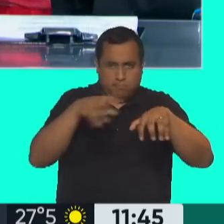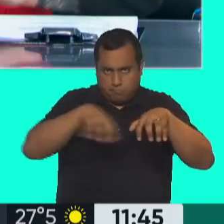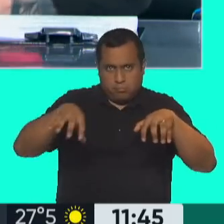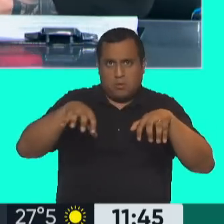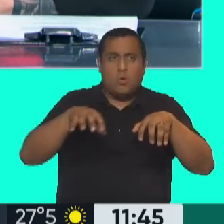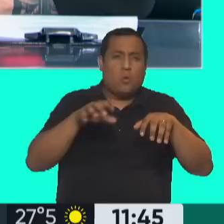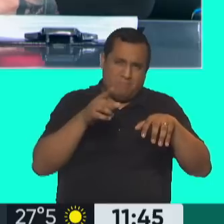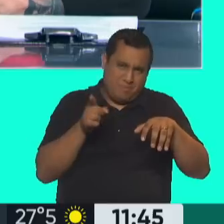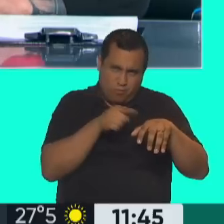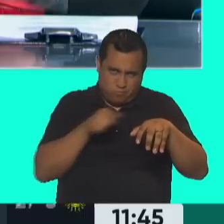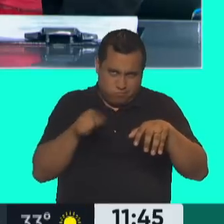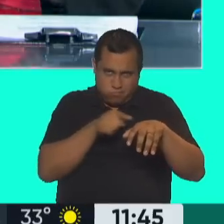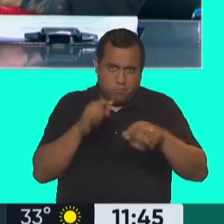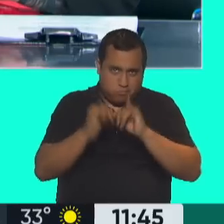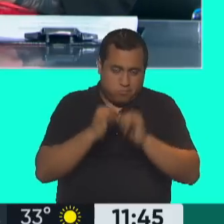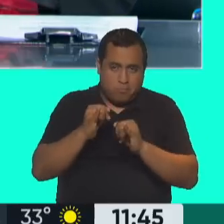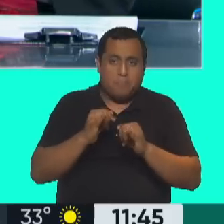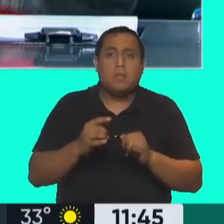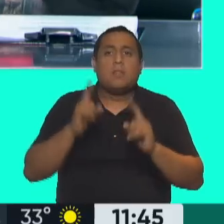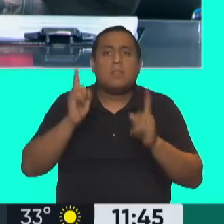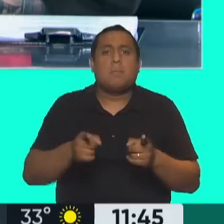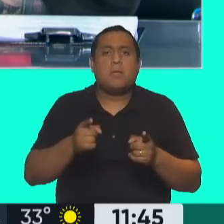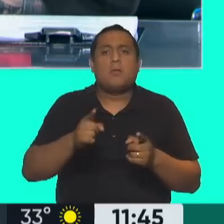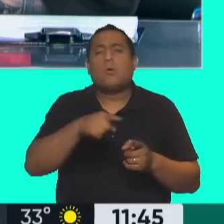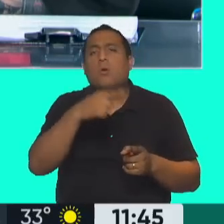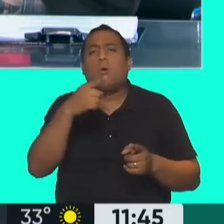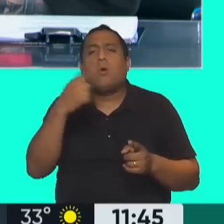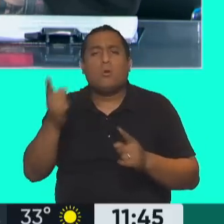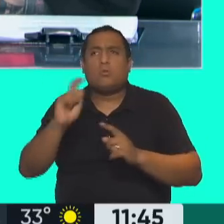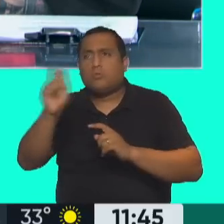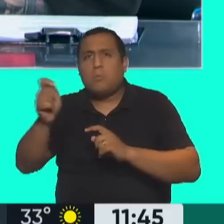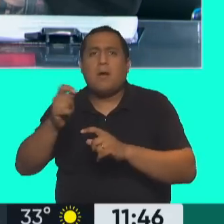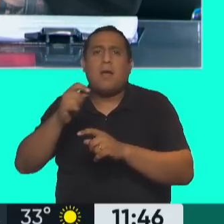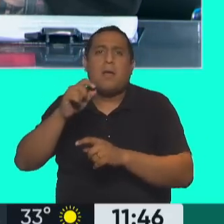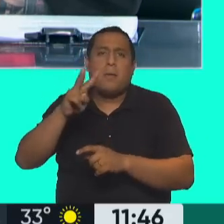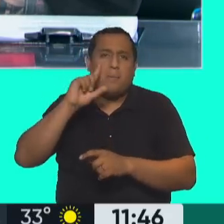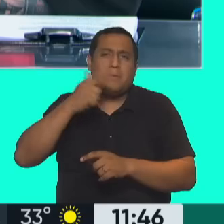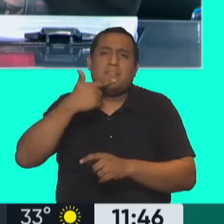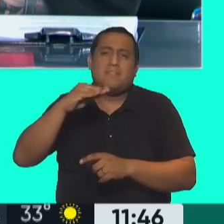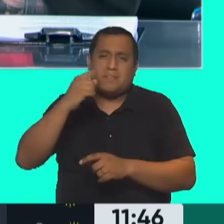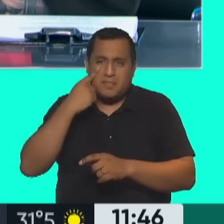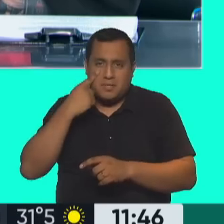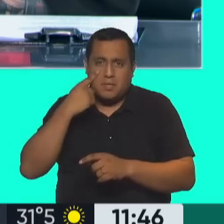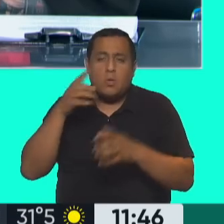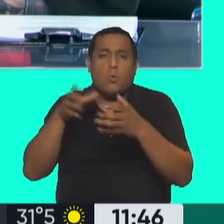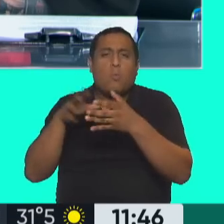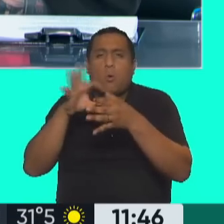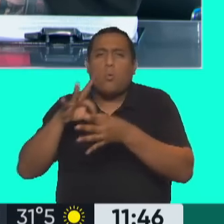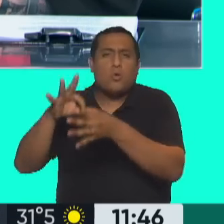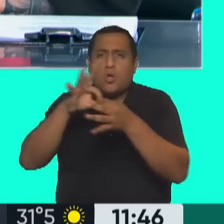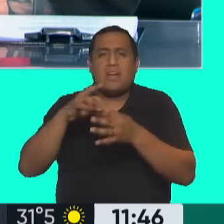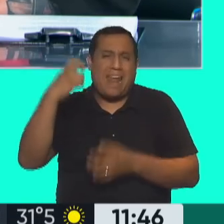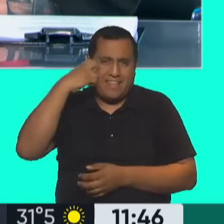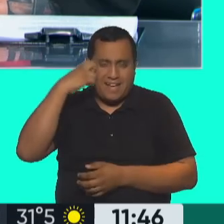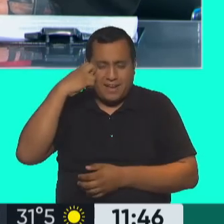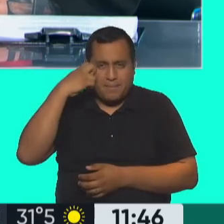Unidad Ciudadana y Frente Nacional y Popular. También se designó Alejandro Vicchi por la Unión Cívica Radical.